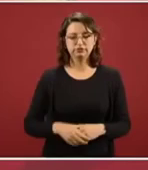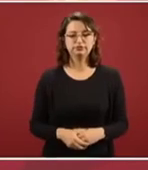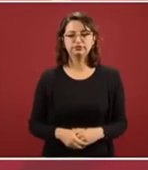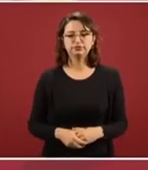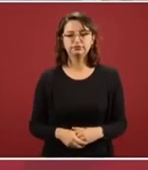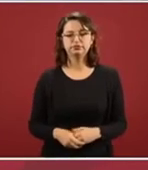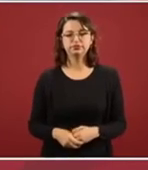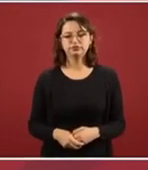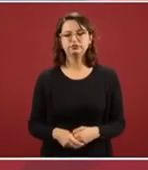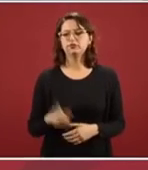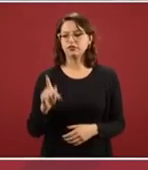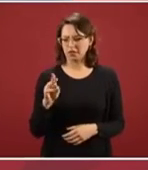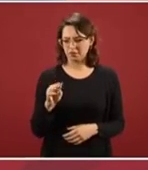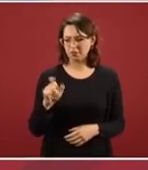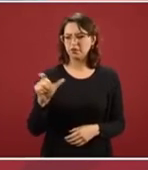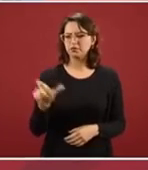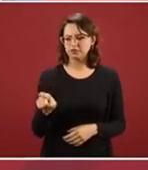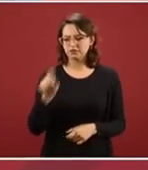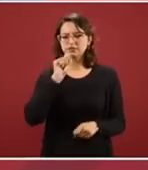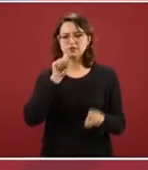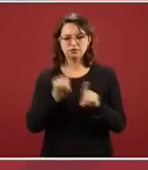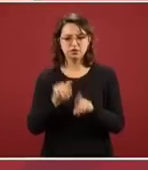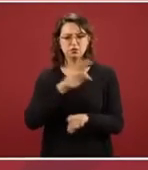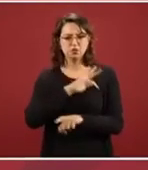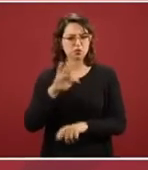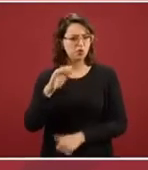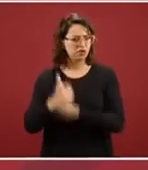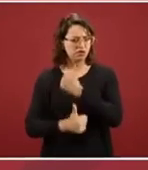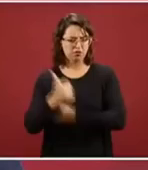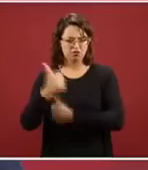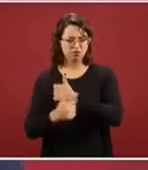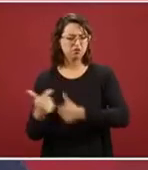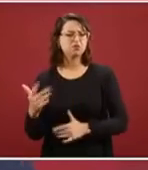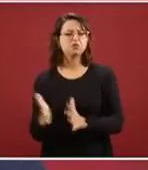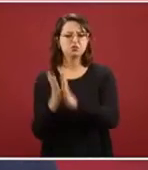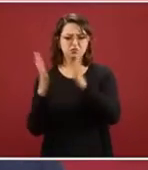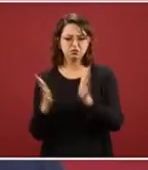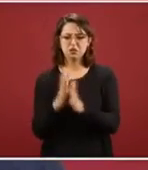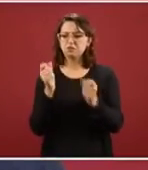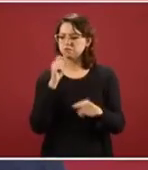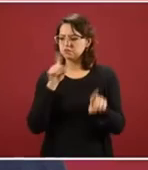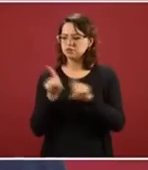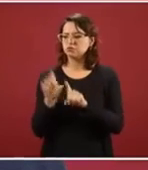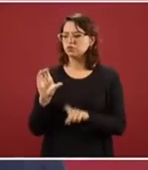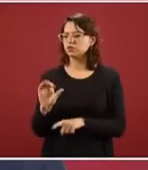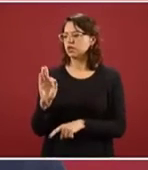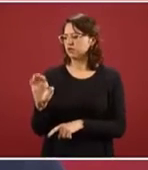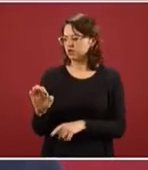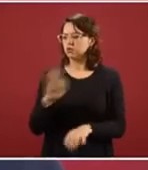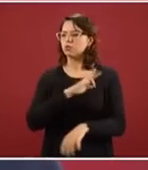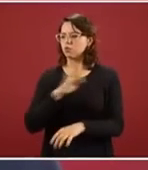Pemex puede también participar, como la Comisión Federal de Electricidad.